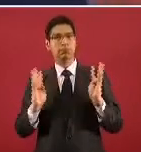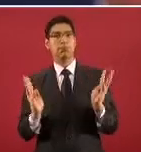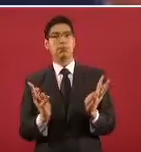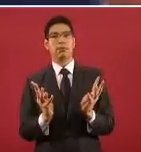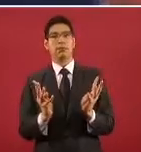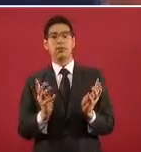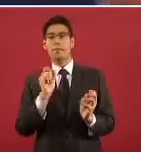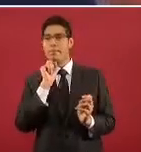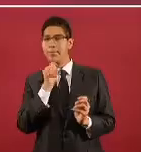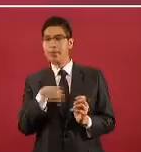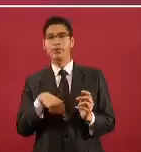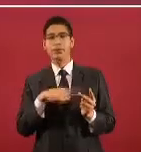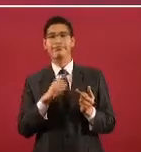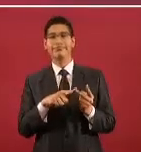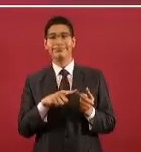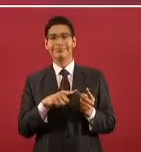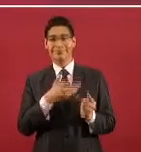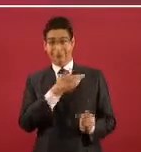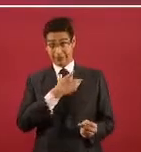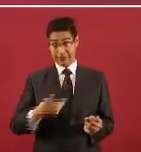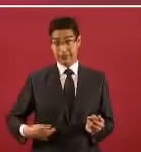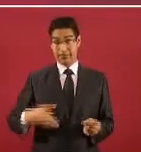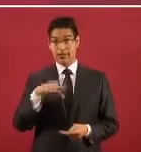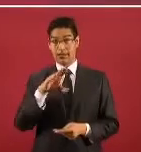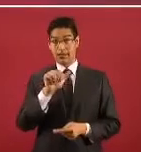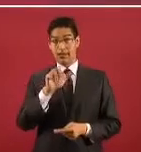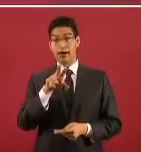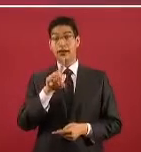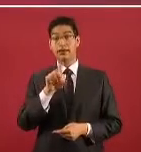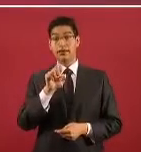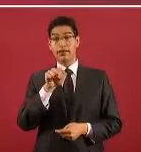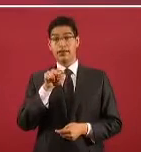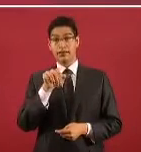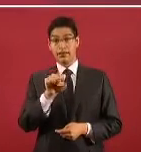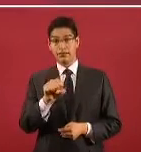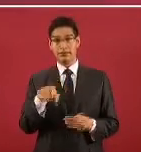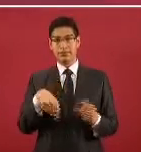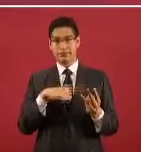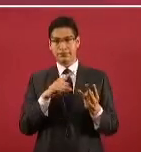el presidente Cárdenas y el presidente Calles,